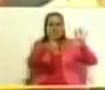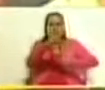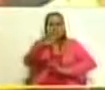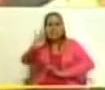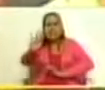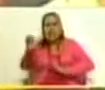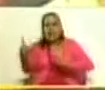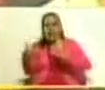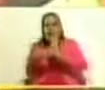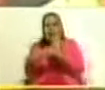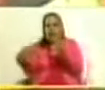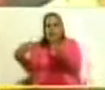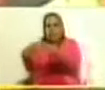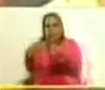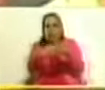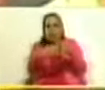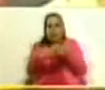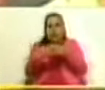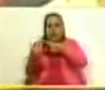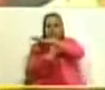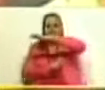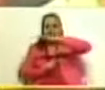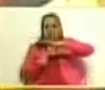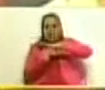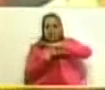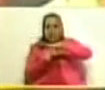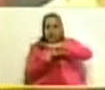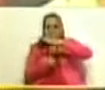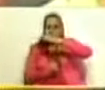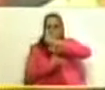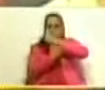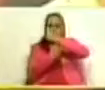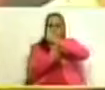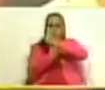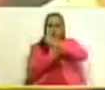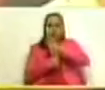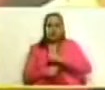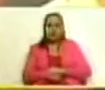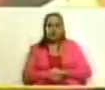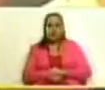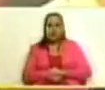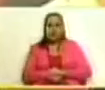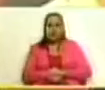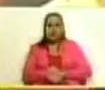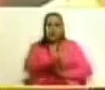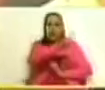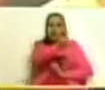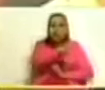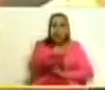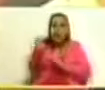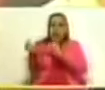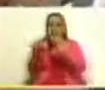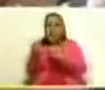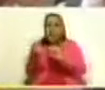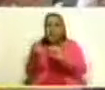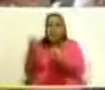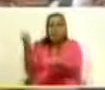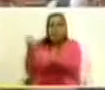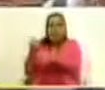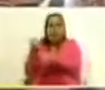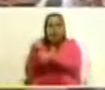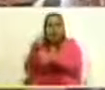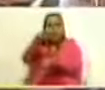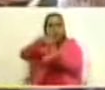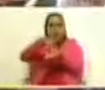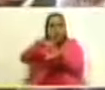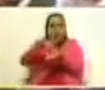63.000 asambleas de base, de consulta, debate y acción, donde